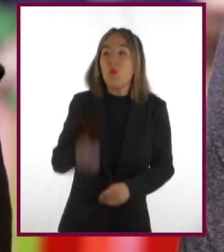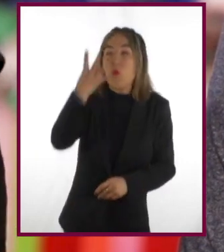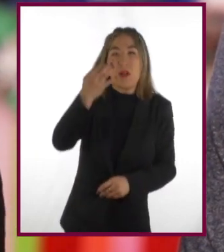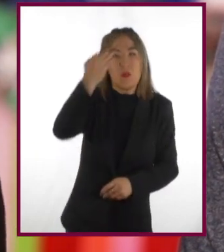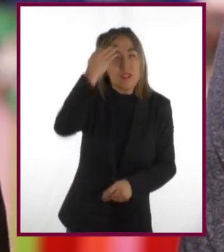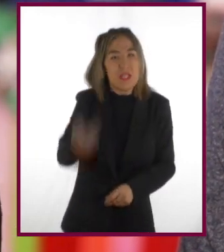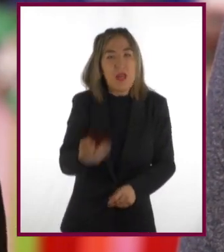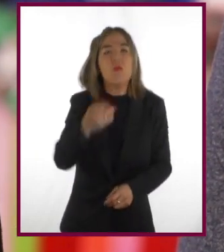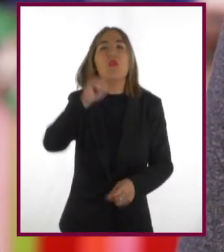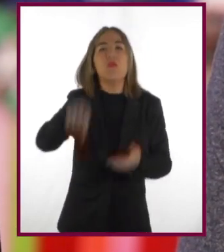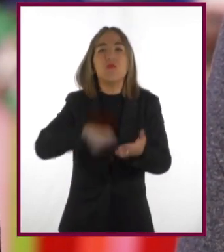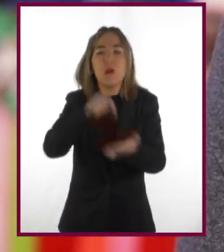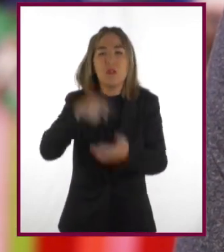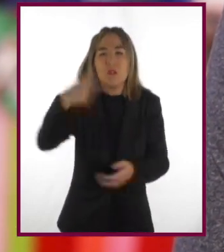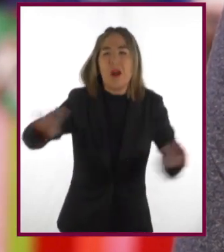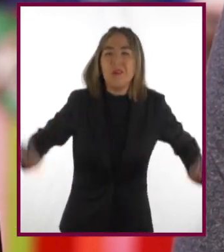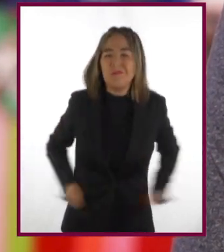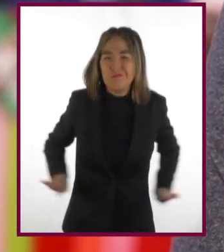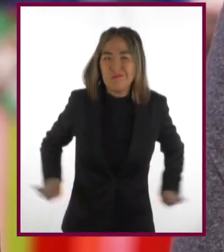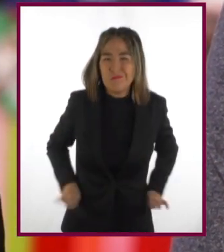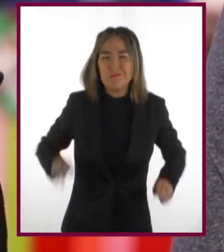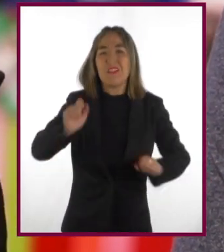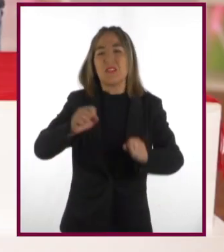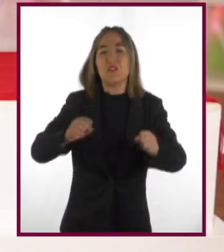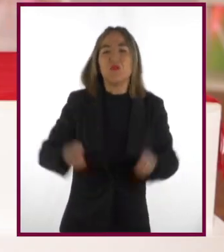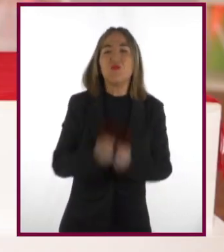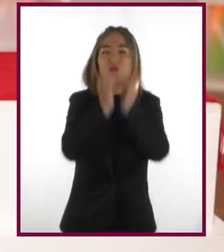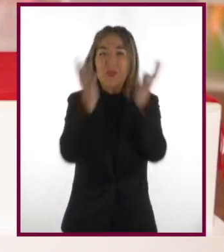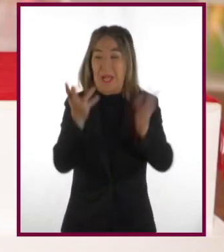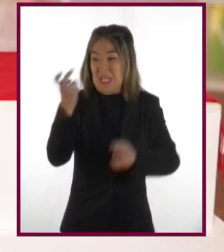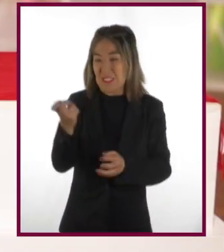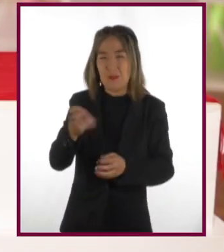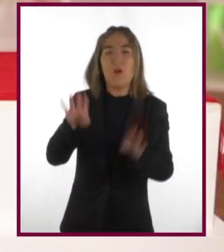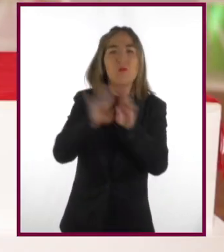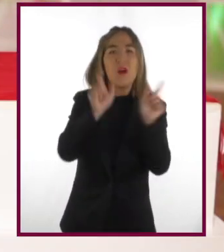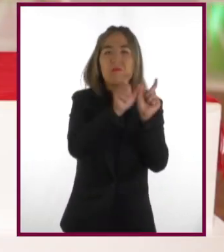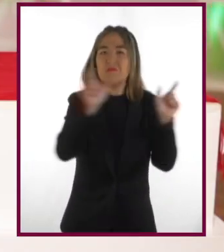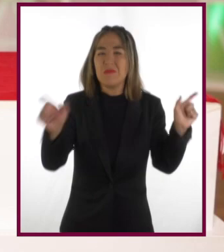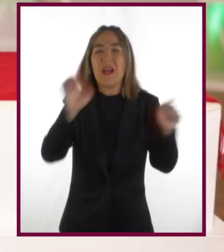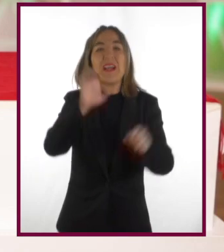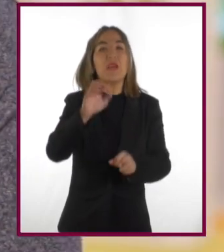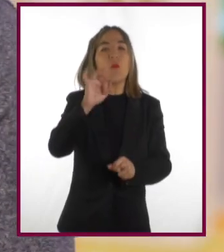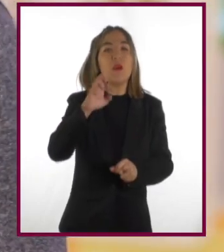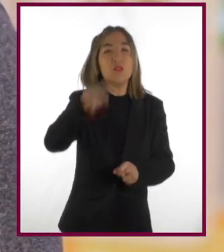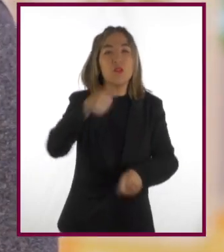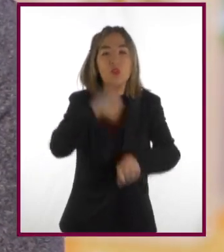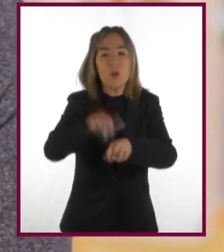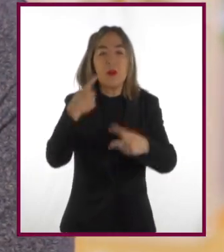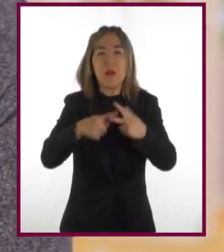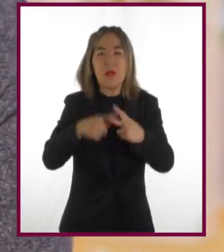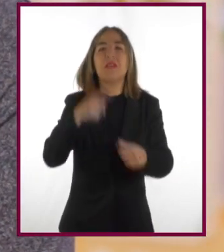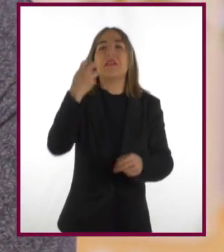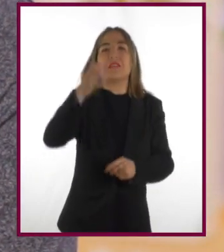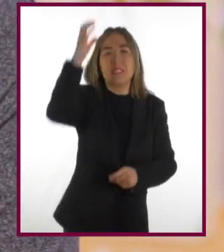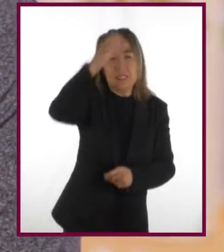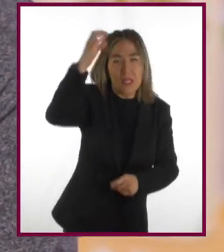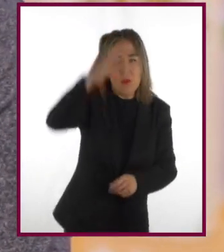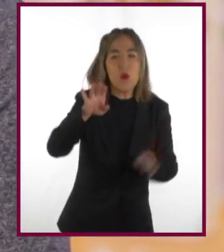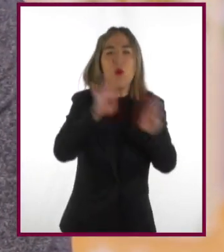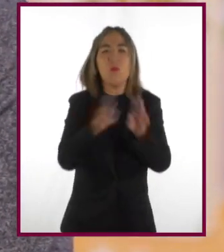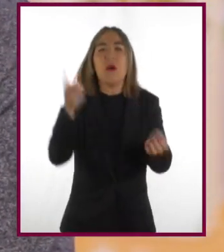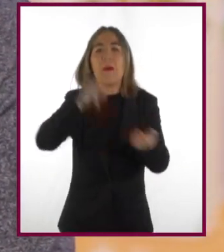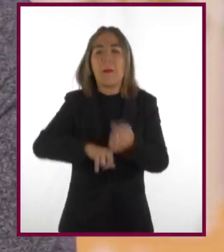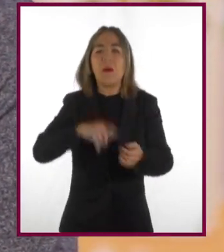predecir hasta cierto punto el comportamiento de los fluidos. Gracias a estas ecuaciones se han desarrollado ciencias como la aerodinámica,